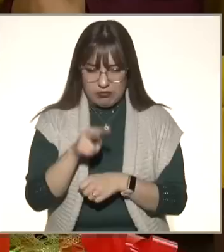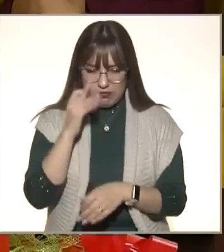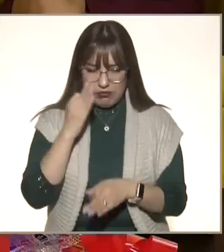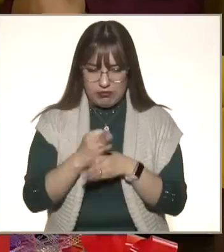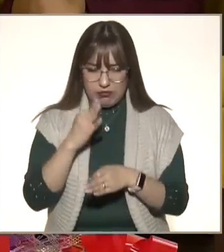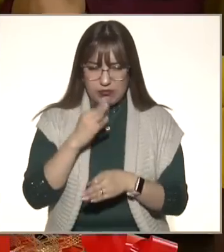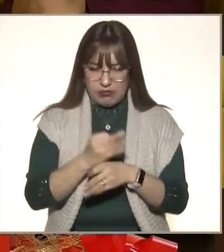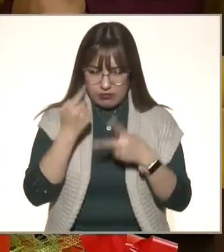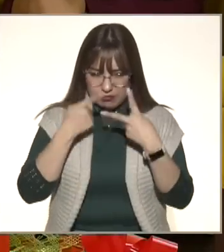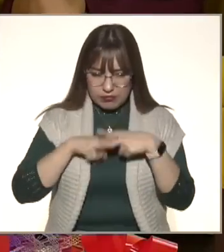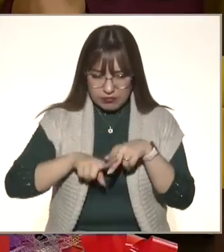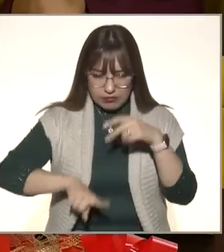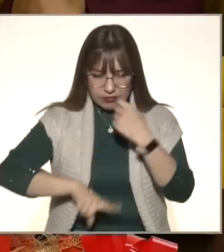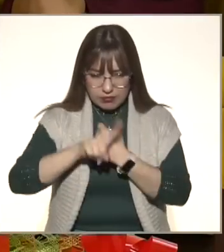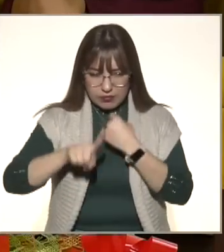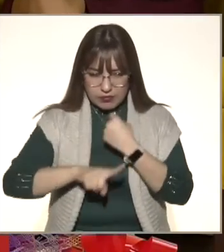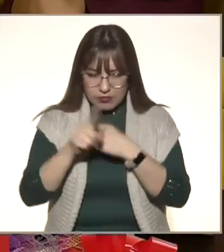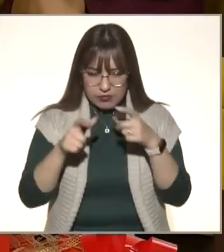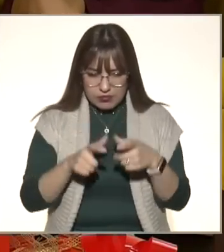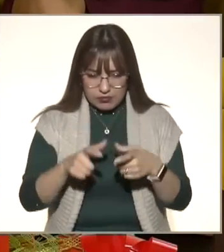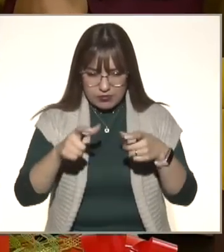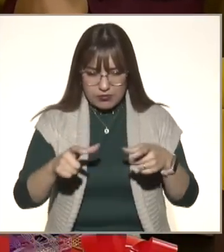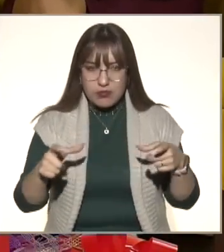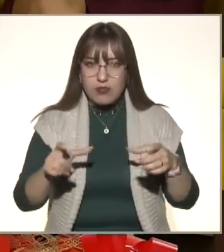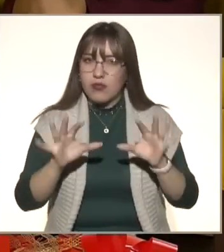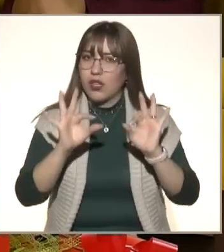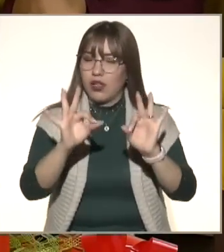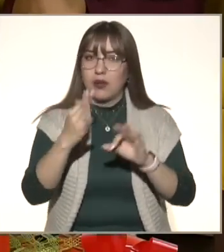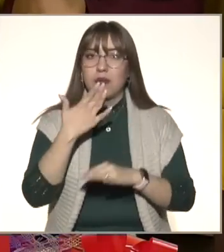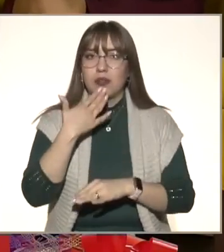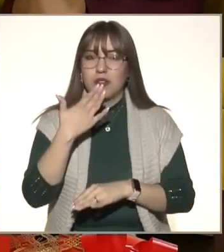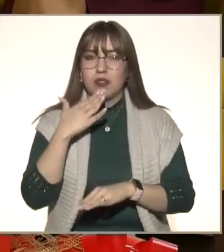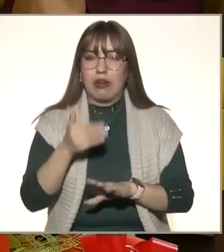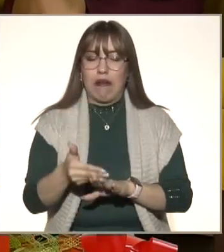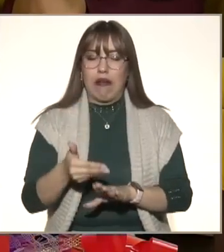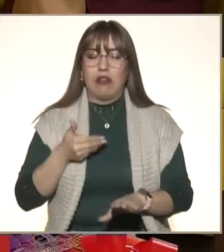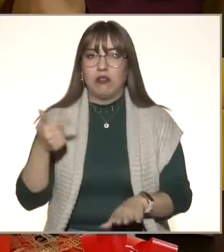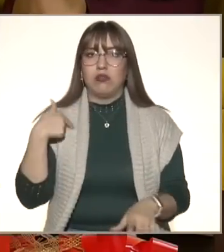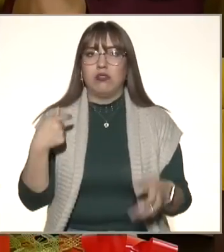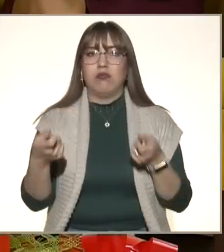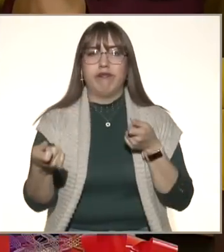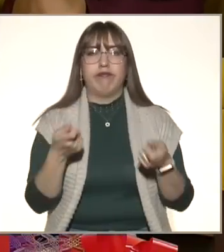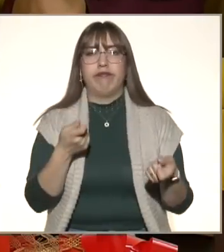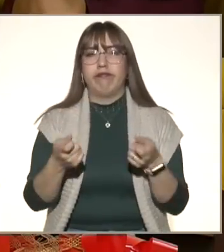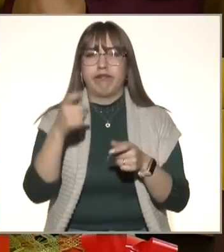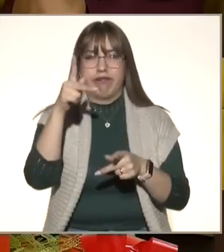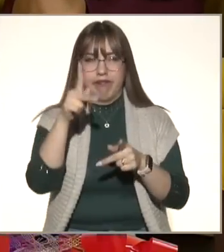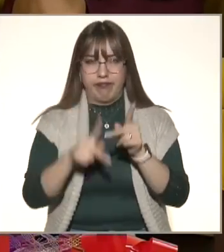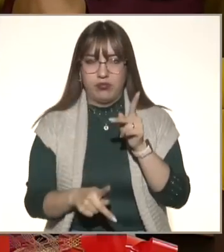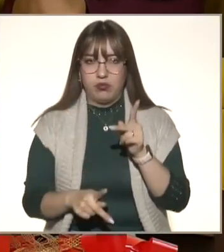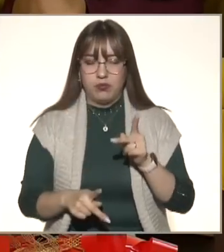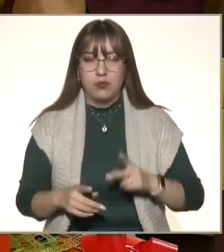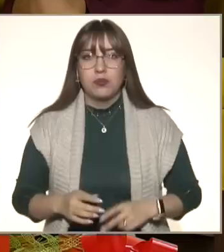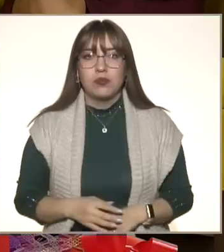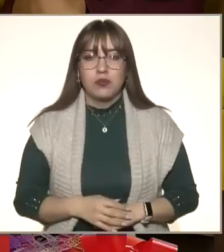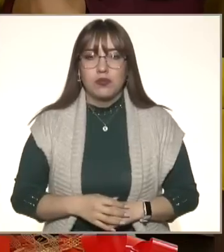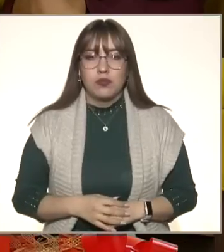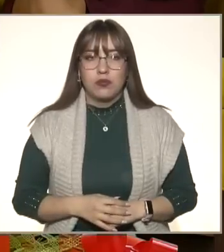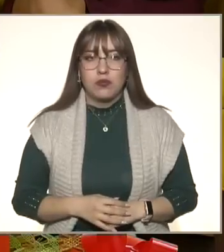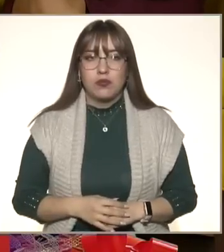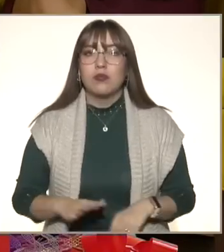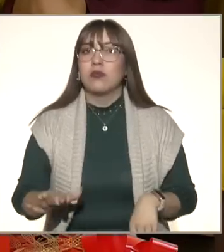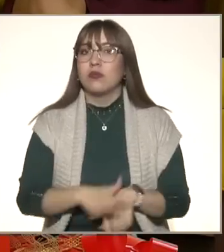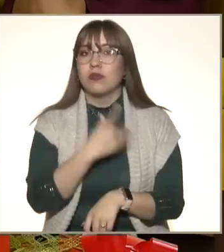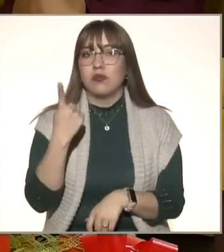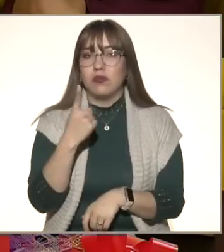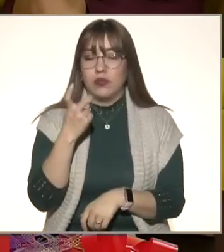modo, estás perfectamente hecho. Porque en ese momento vas a empezar a razonar lo que